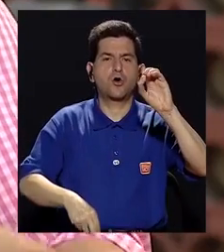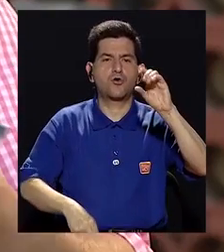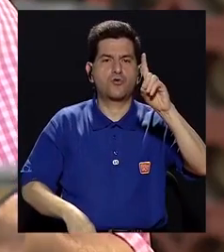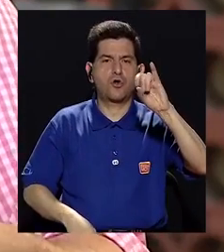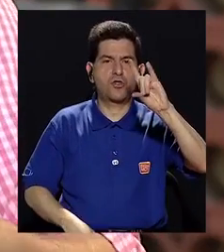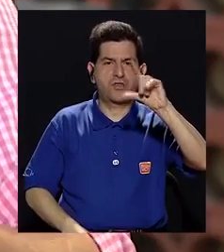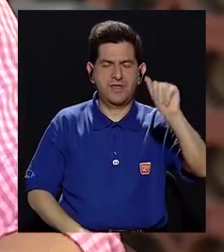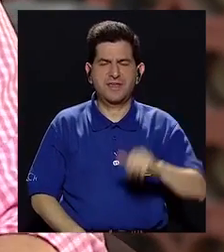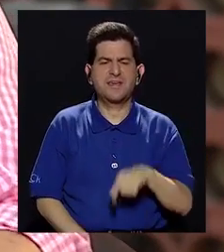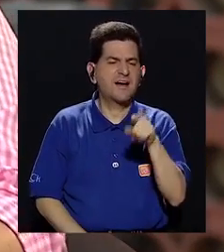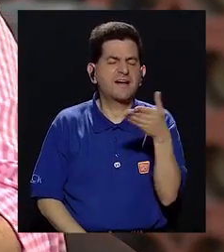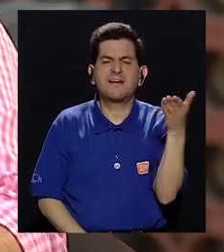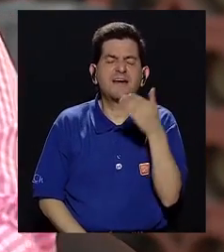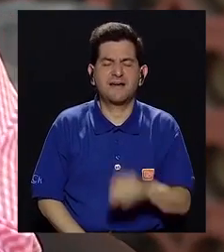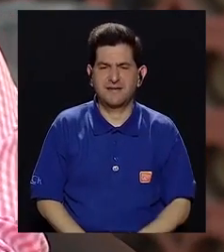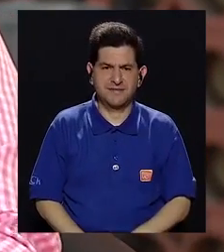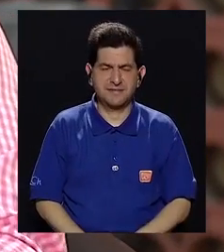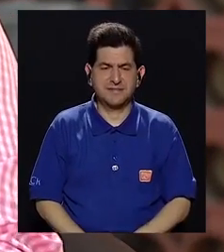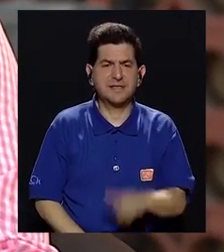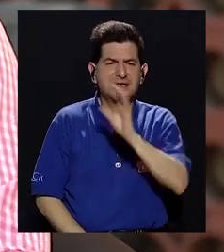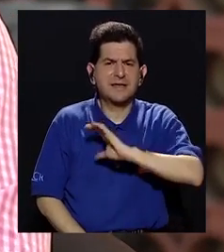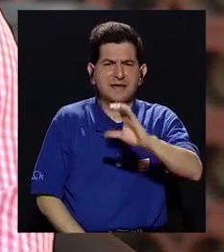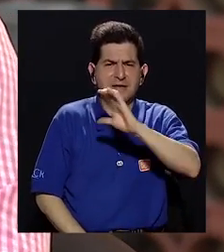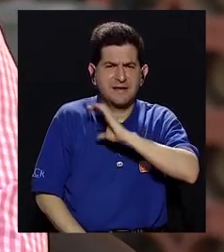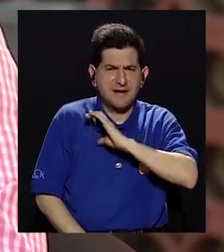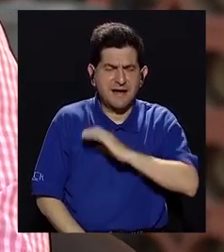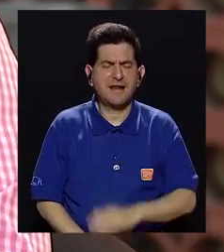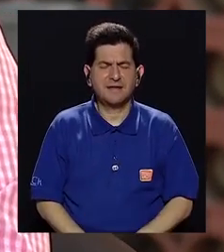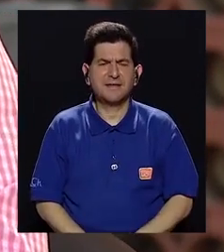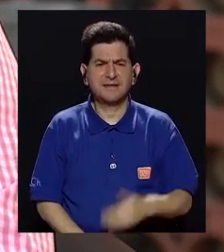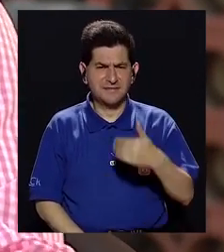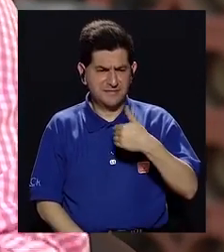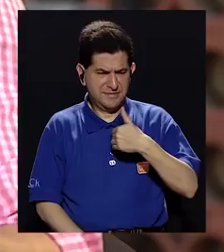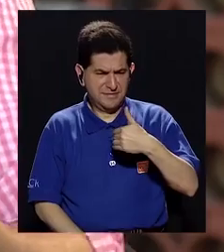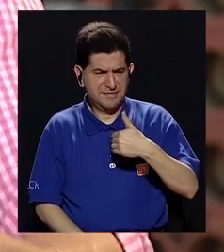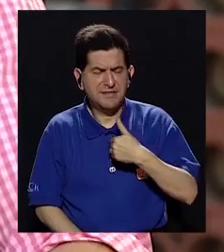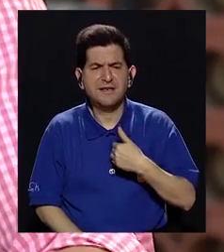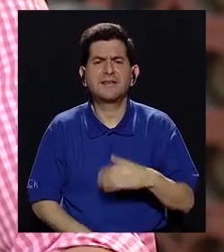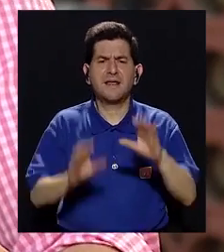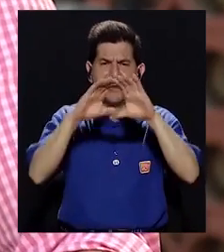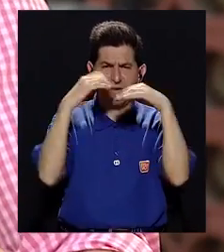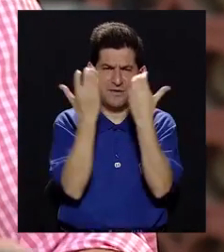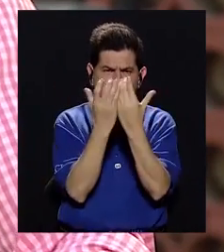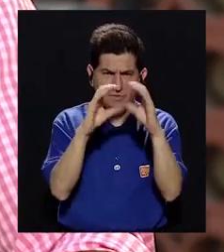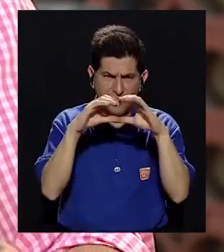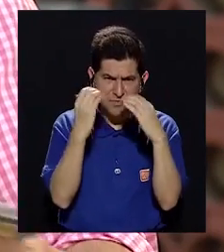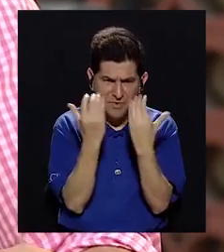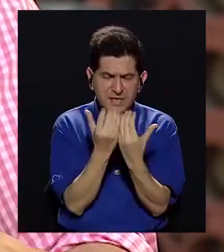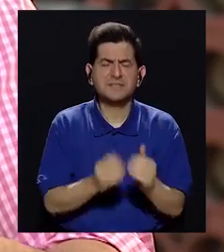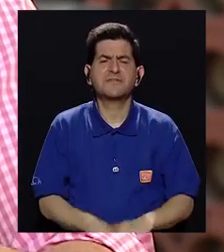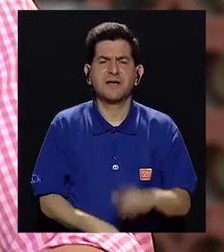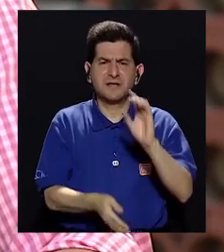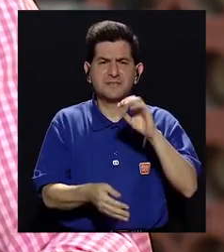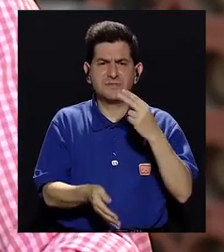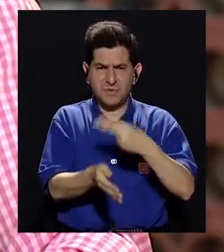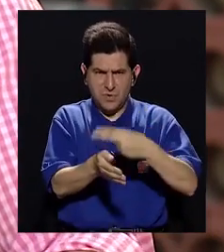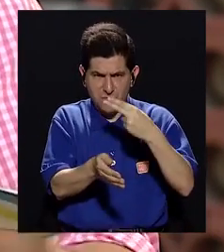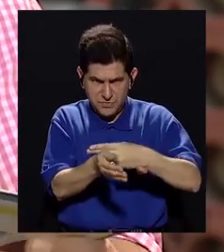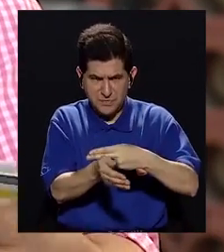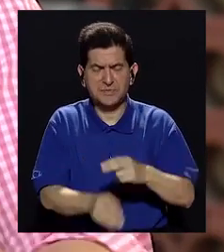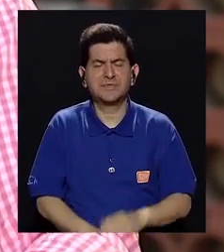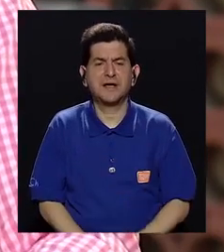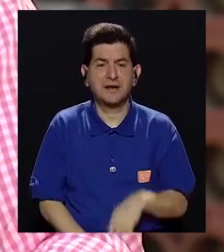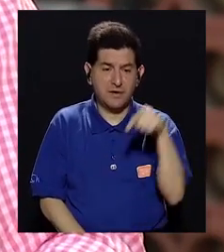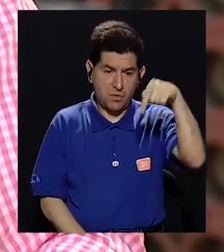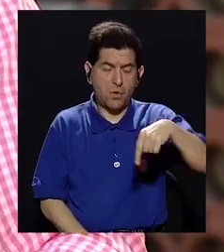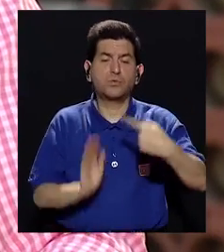trata? ¿Cuáles, digamos, los aspectos ya un poquito más clínicos de lo que vamos a tratar cuando hablamos de un desgaste?